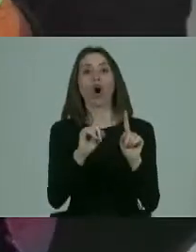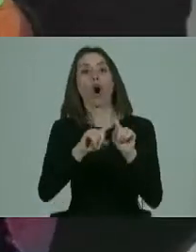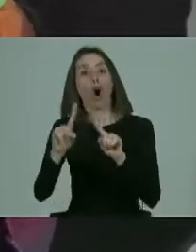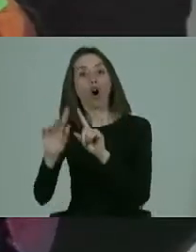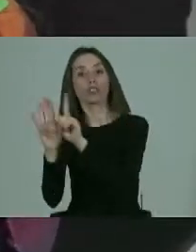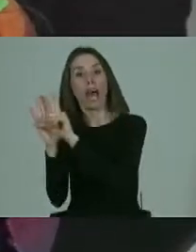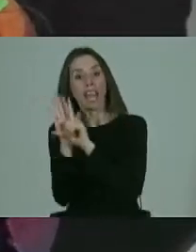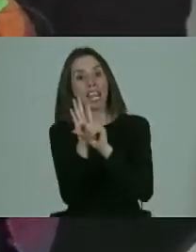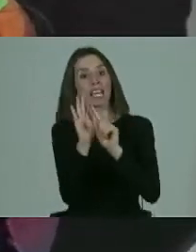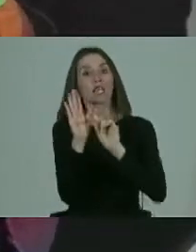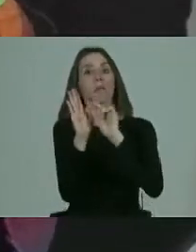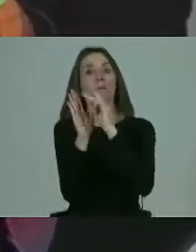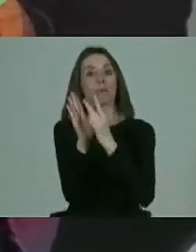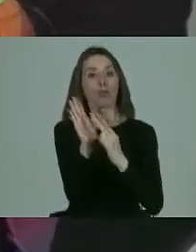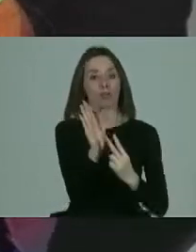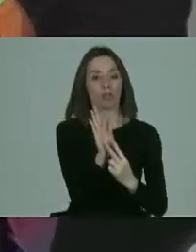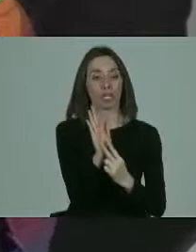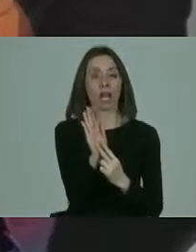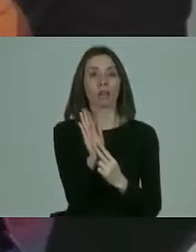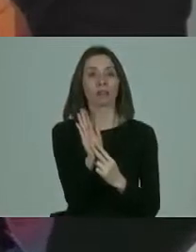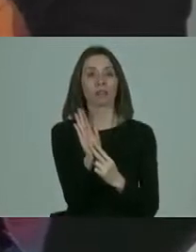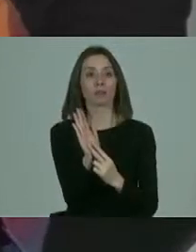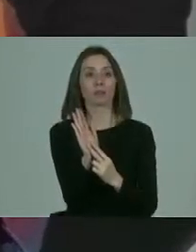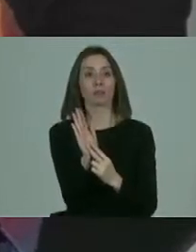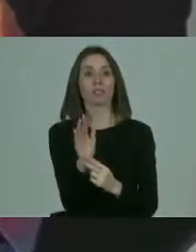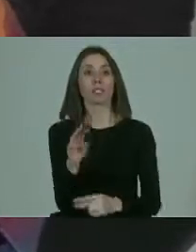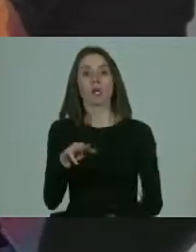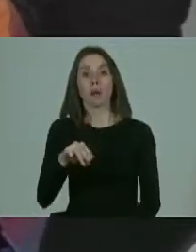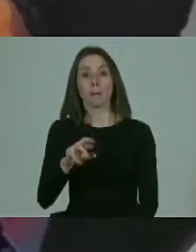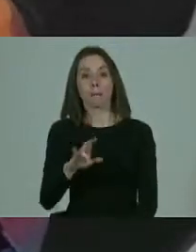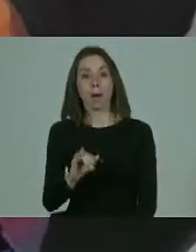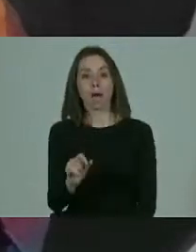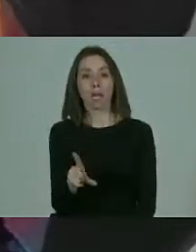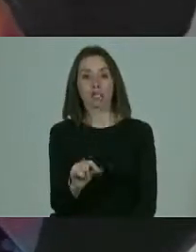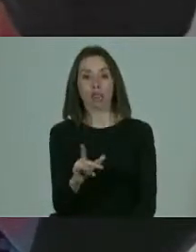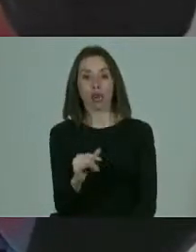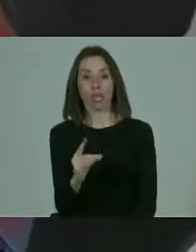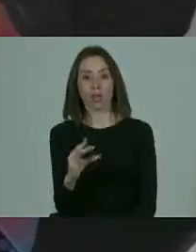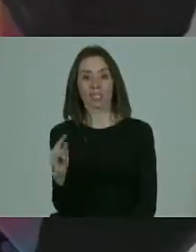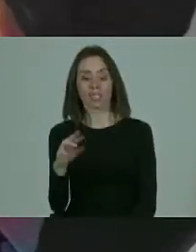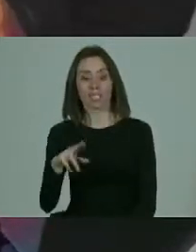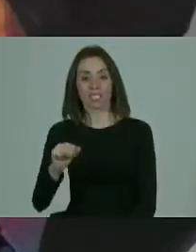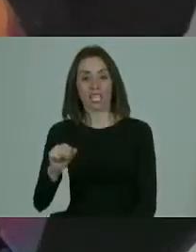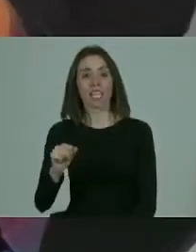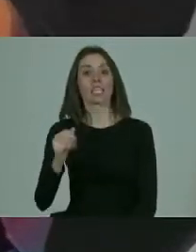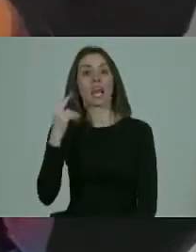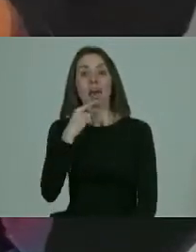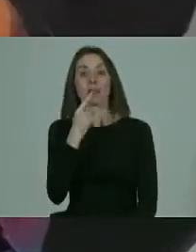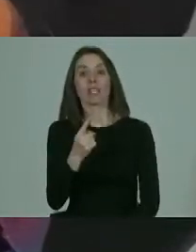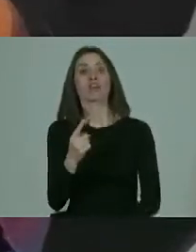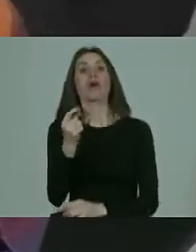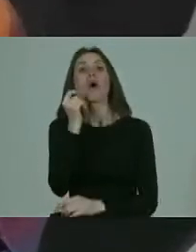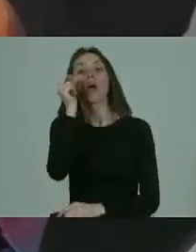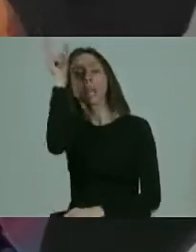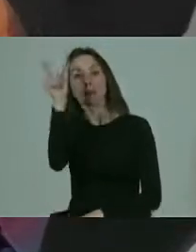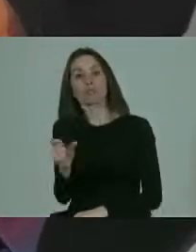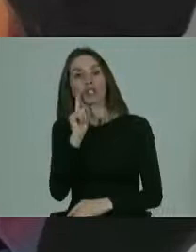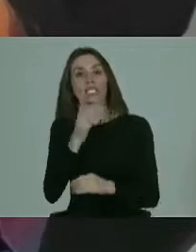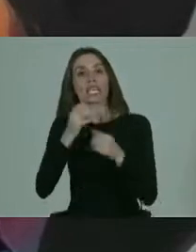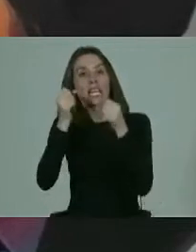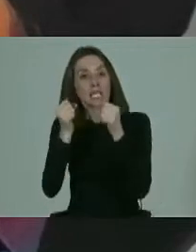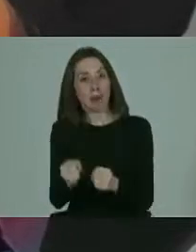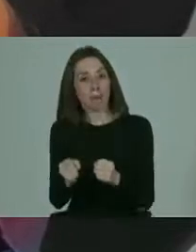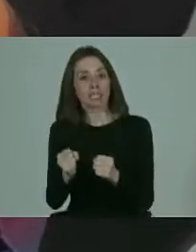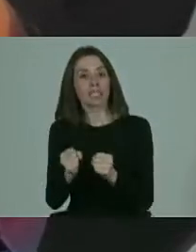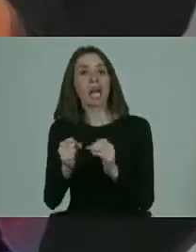leyes ya lo hablamos muchas horas externa desde un principio la capacidad jurídica porque no conocerle a